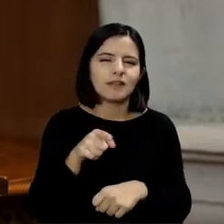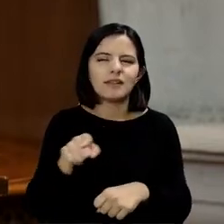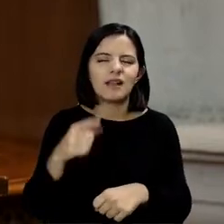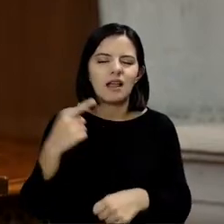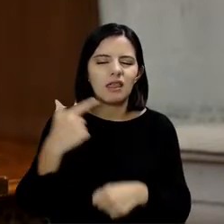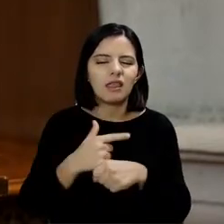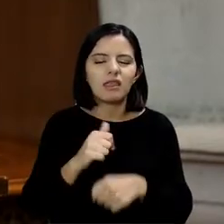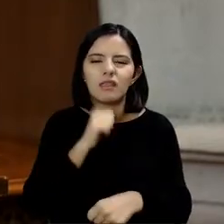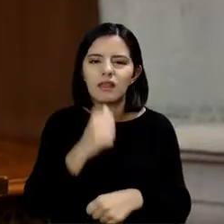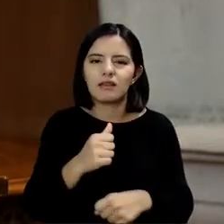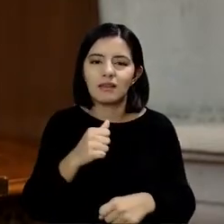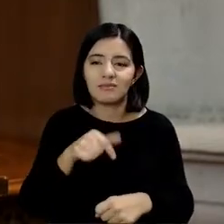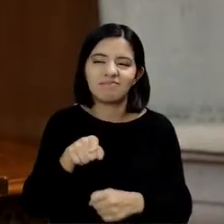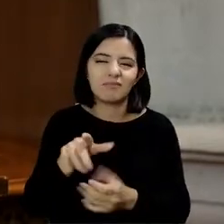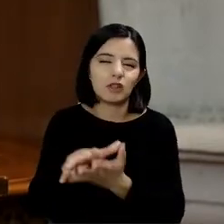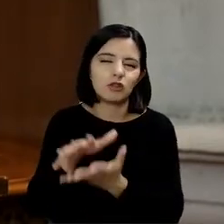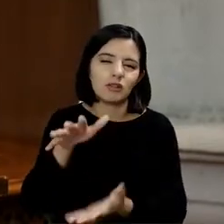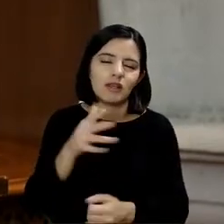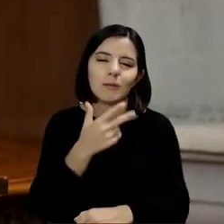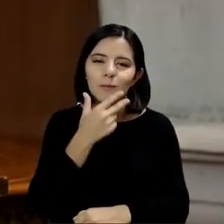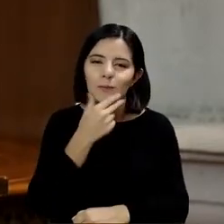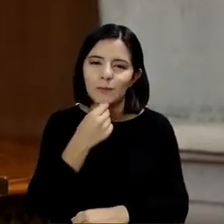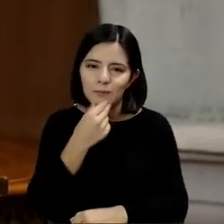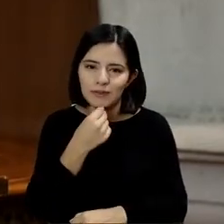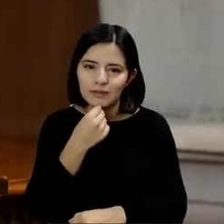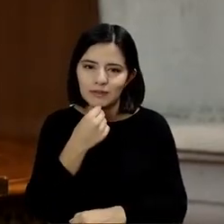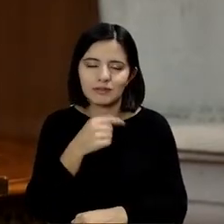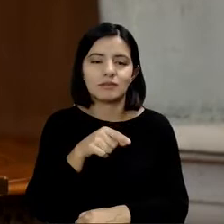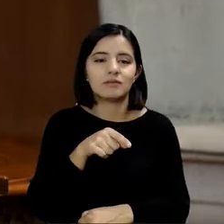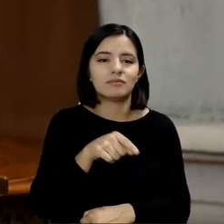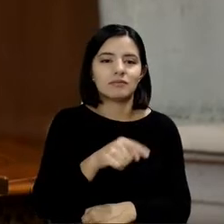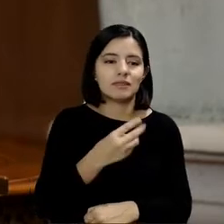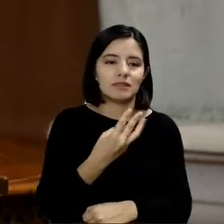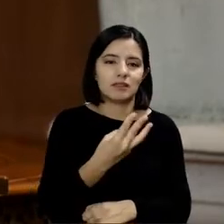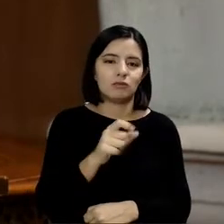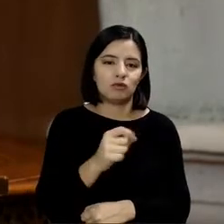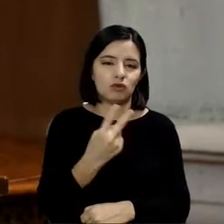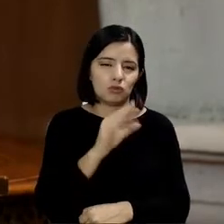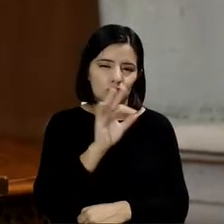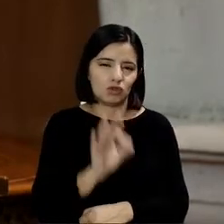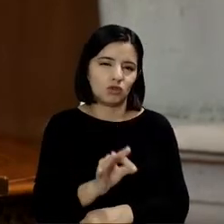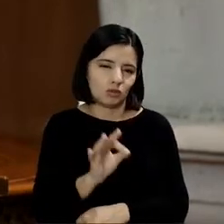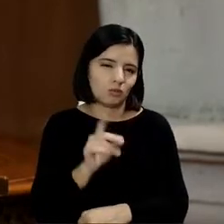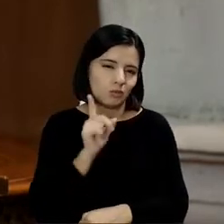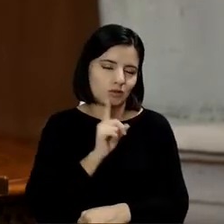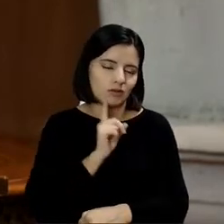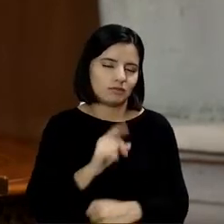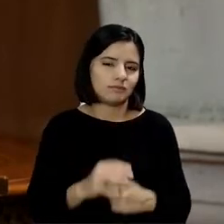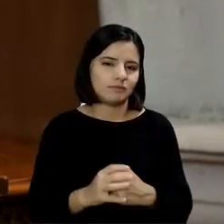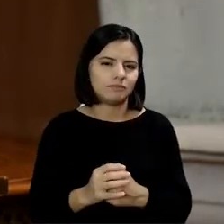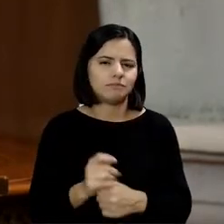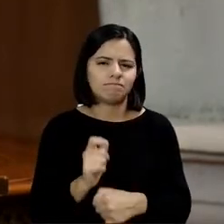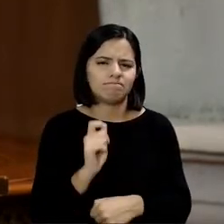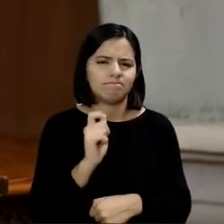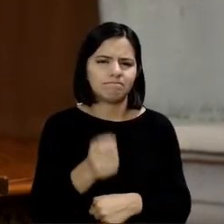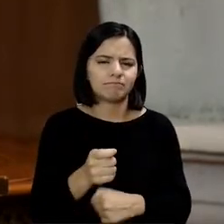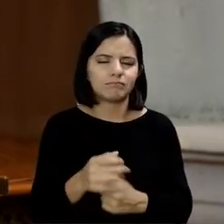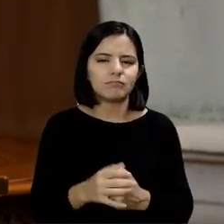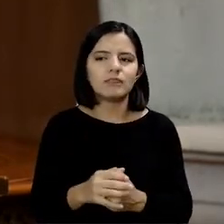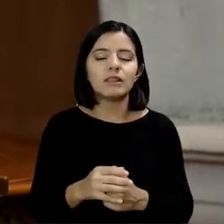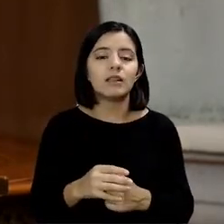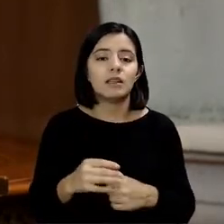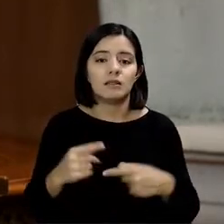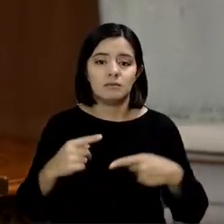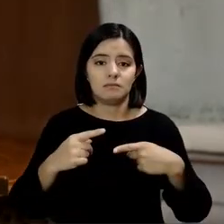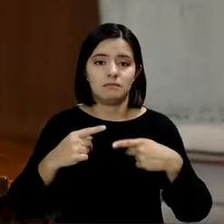el 6.1% que en mujeres con el 3.2%. Esto significa que del total de adultos que